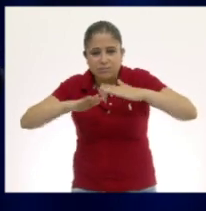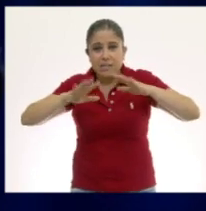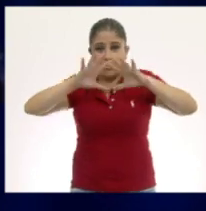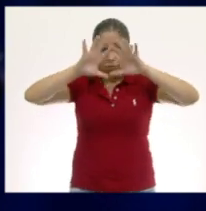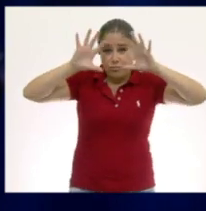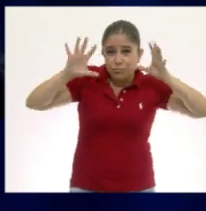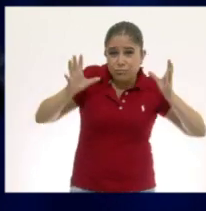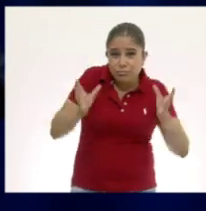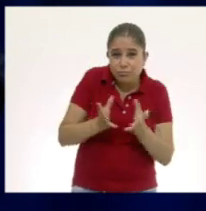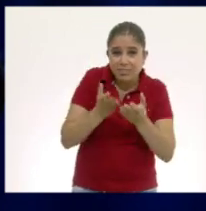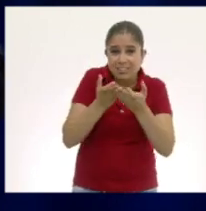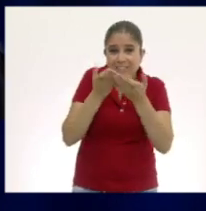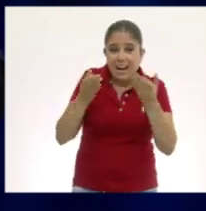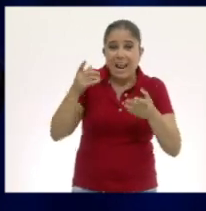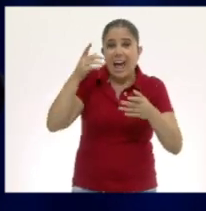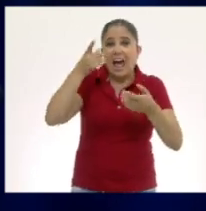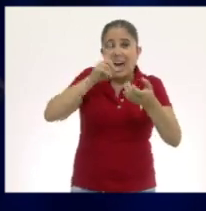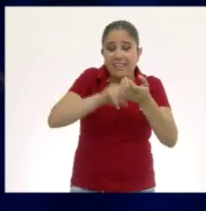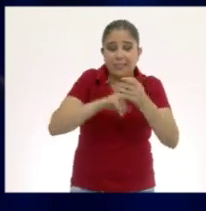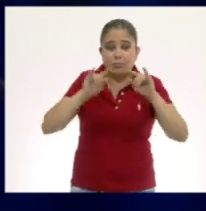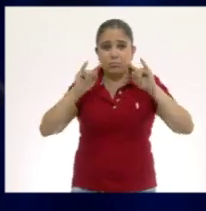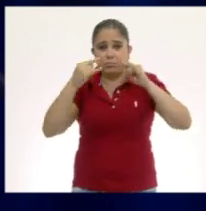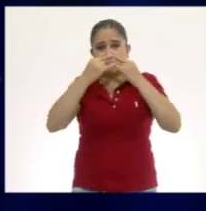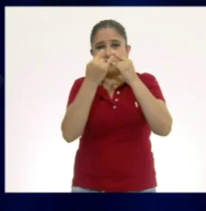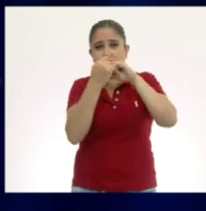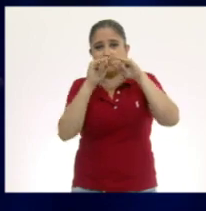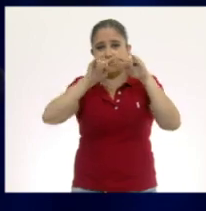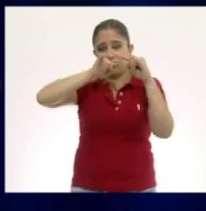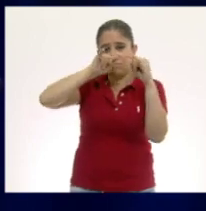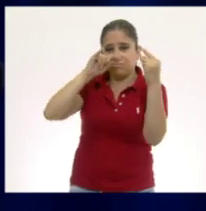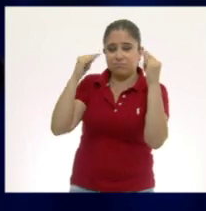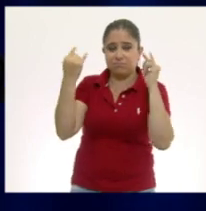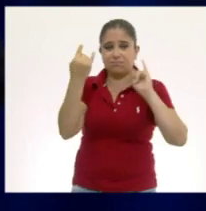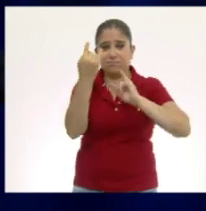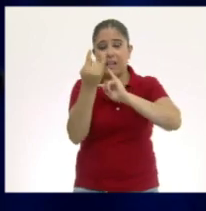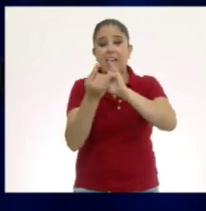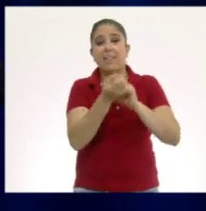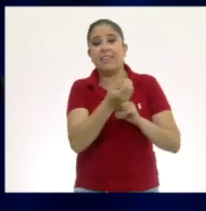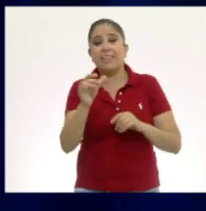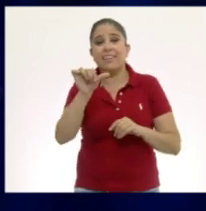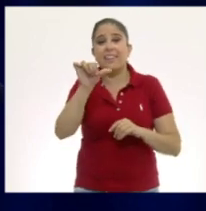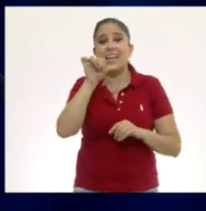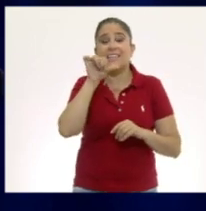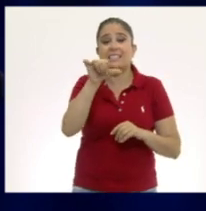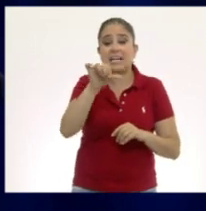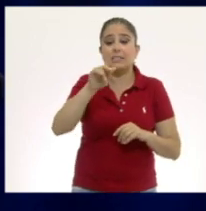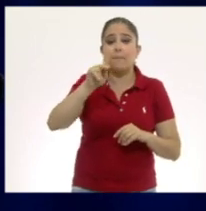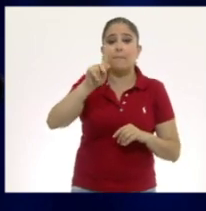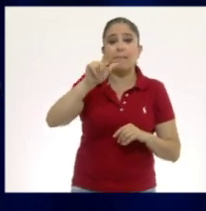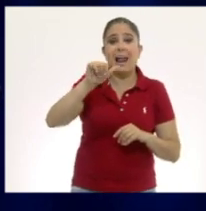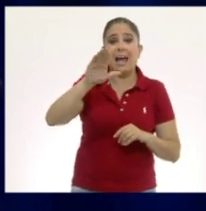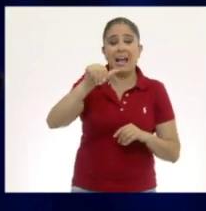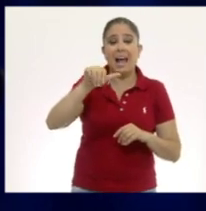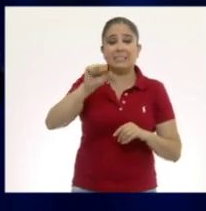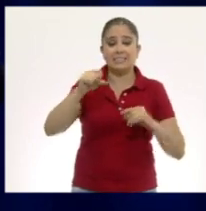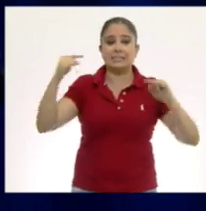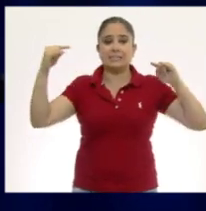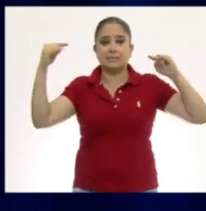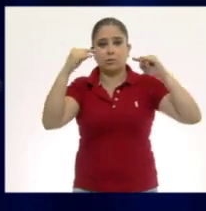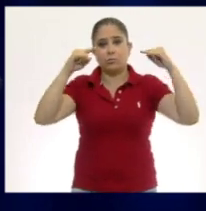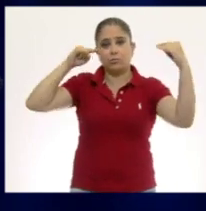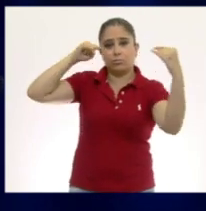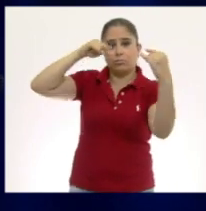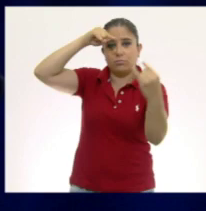planeta se conforma de 16 partes, 16 placas tectónicas que están en